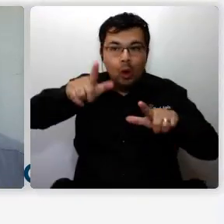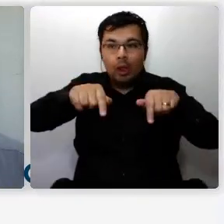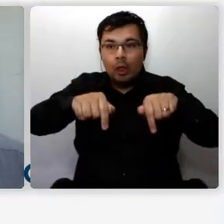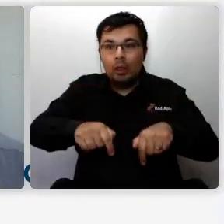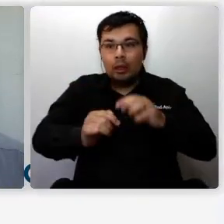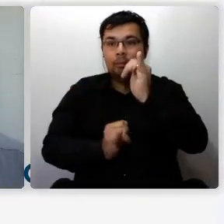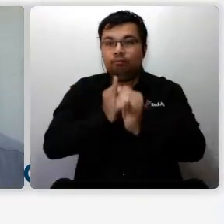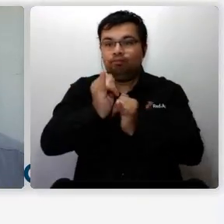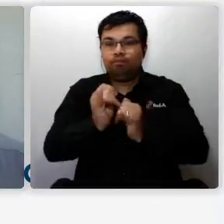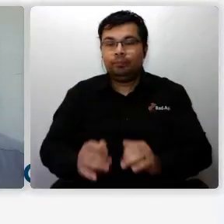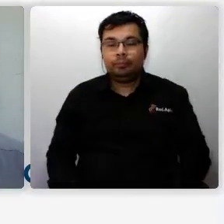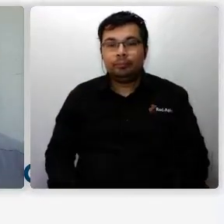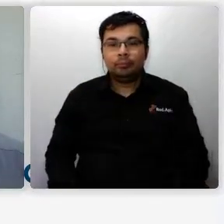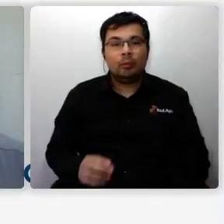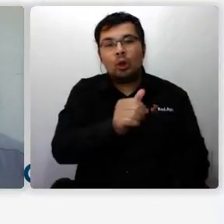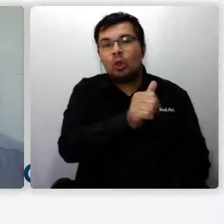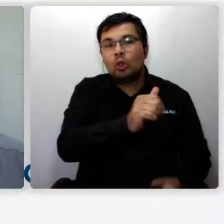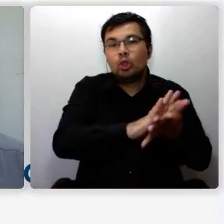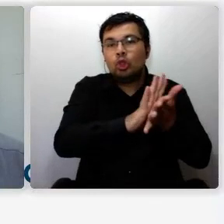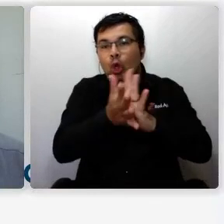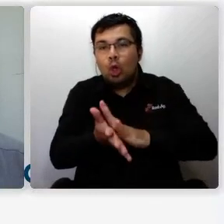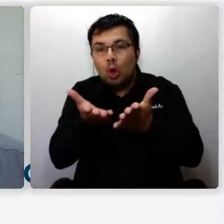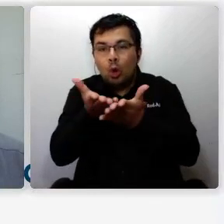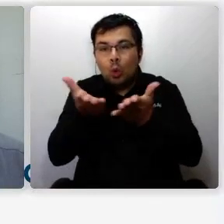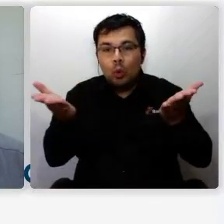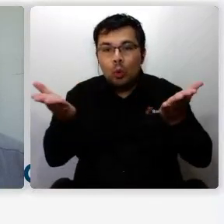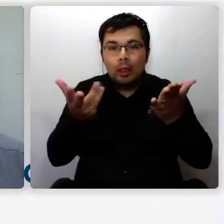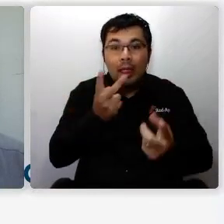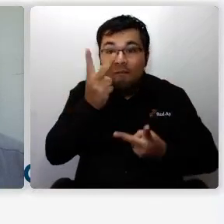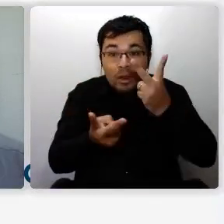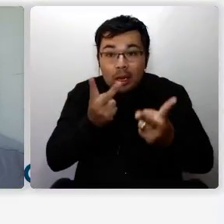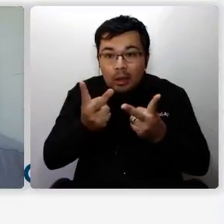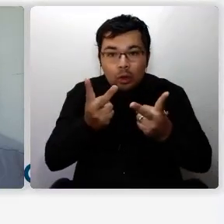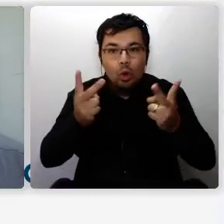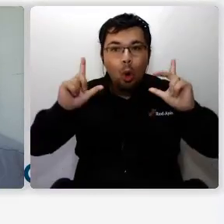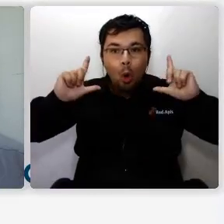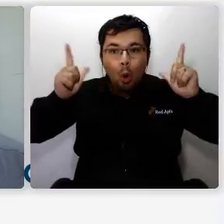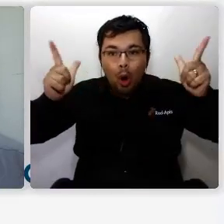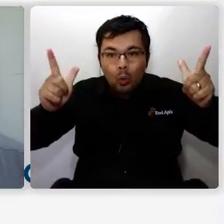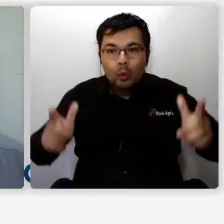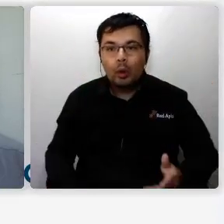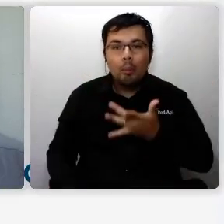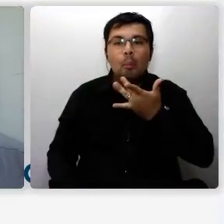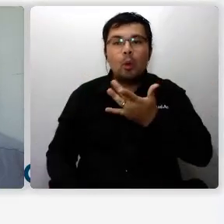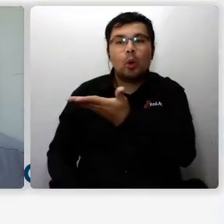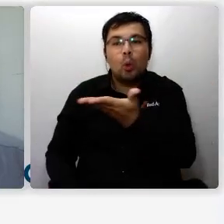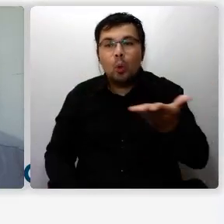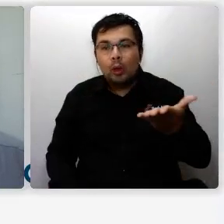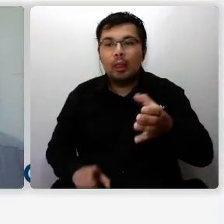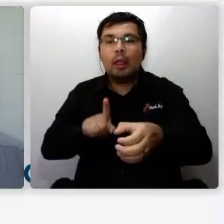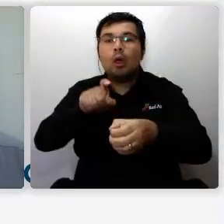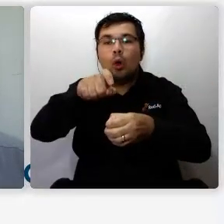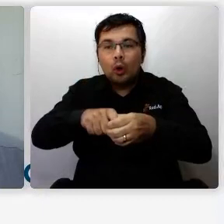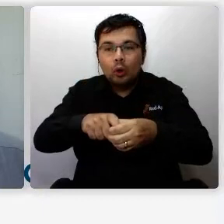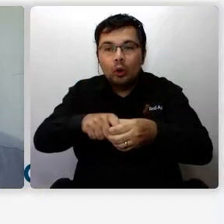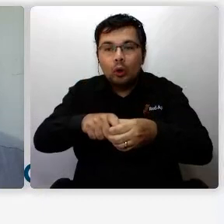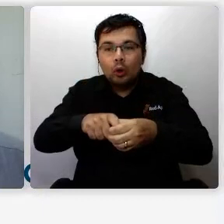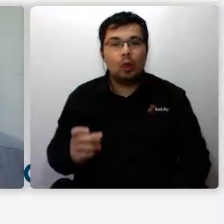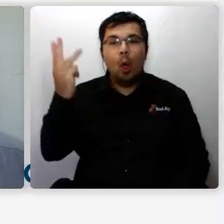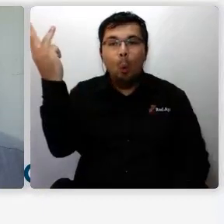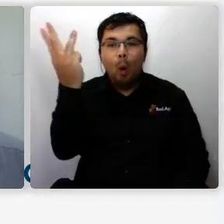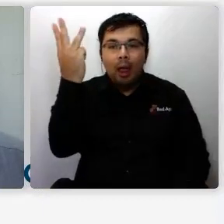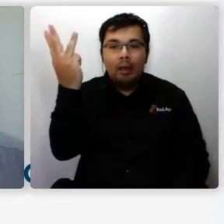que todo lo que estén escuchando y estén viendo en este minuto es porque ustedes están conectados a alguna red de internet. Es decir, el internet